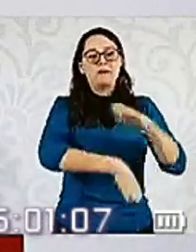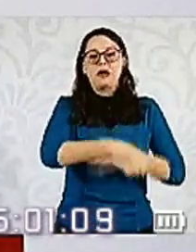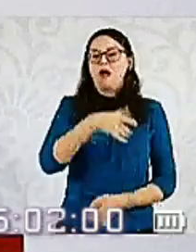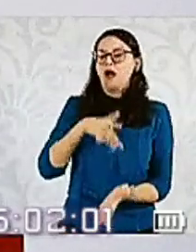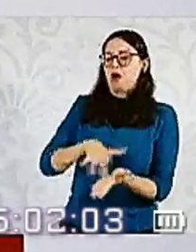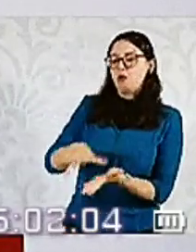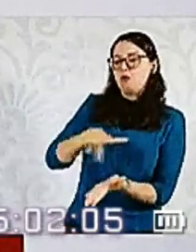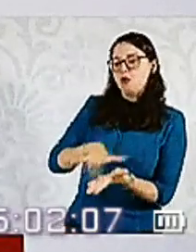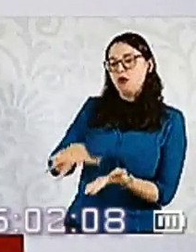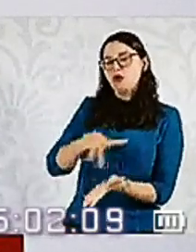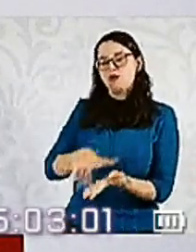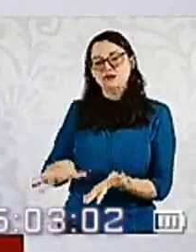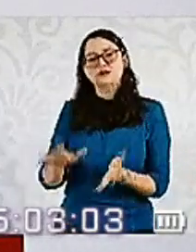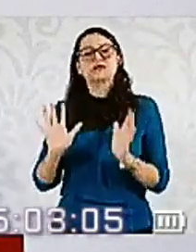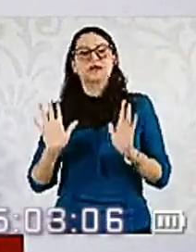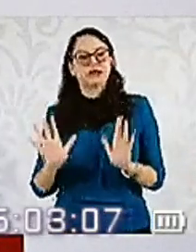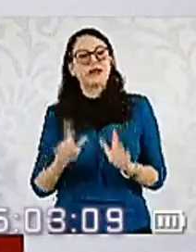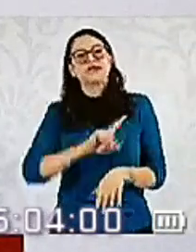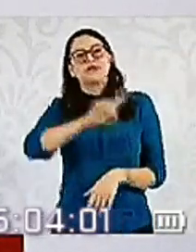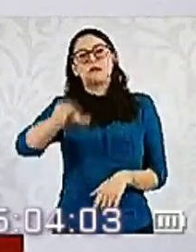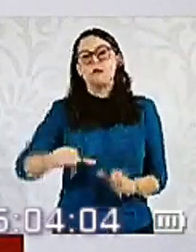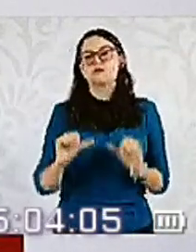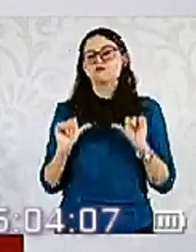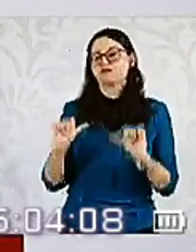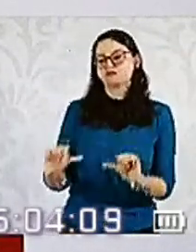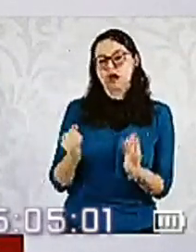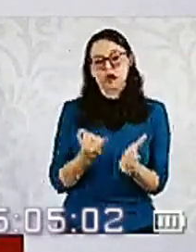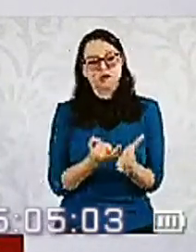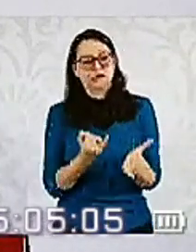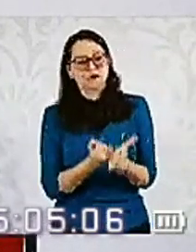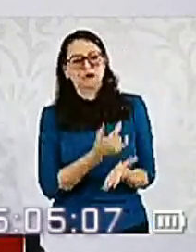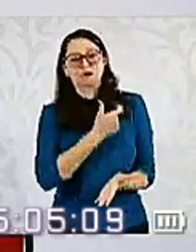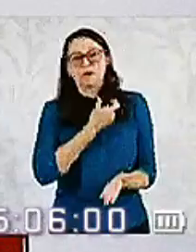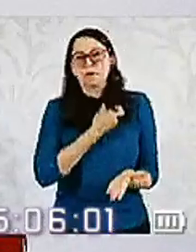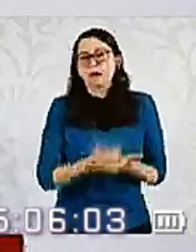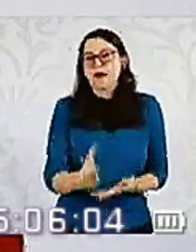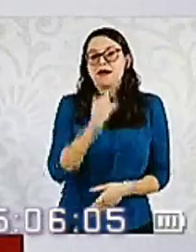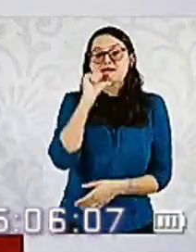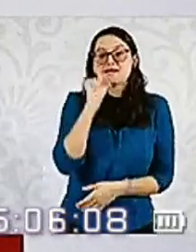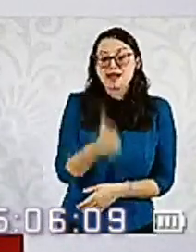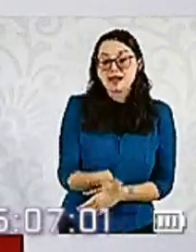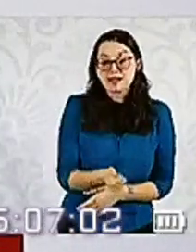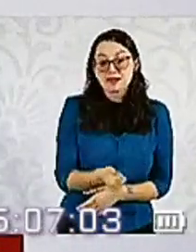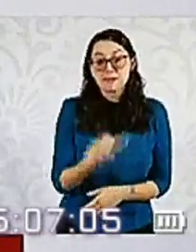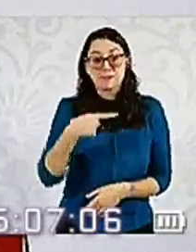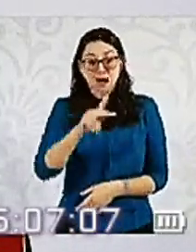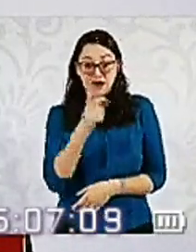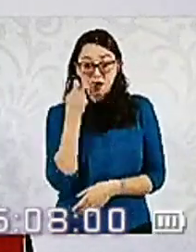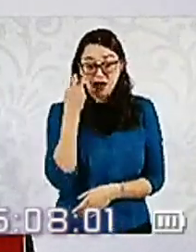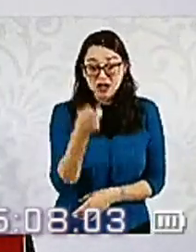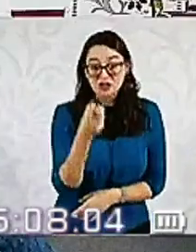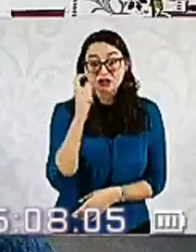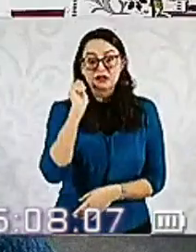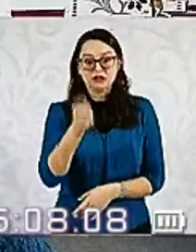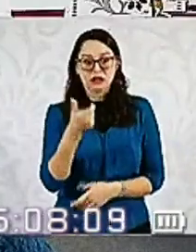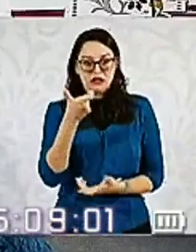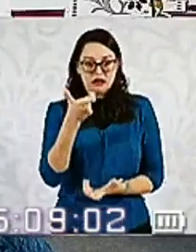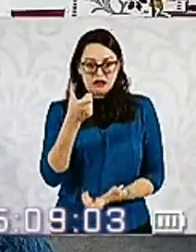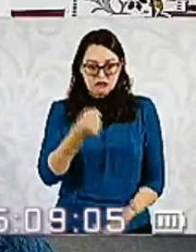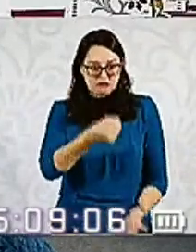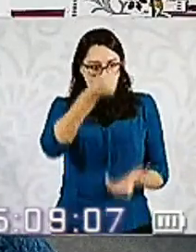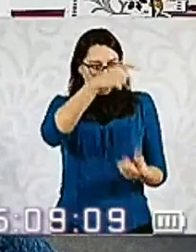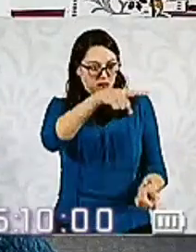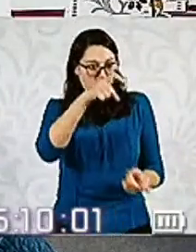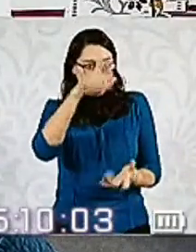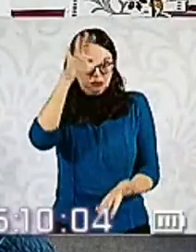en menos recursos para gobernar, en menos recursos para programas sociales, en menos recursos para las inversiones públicas. También eso